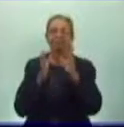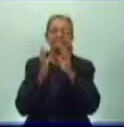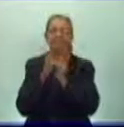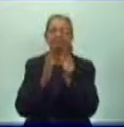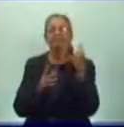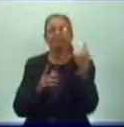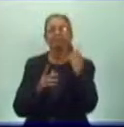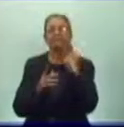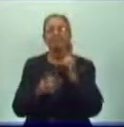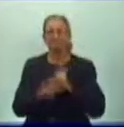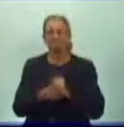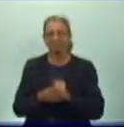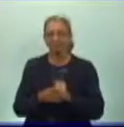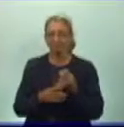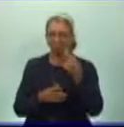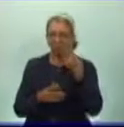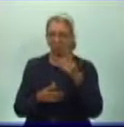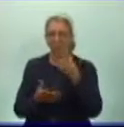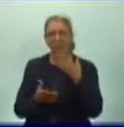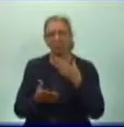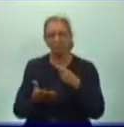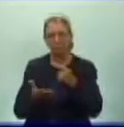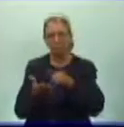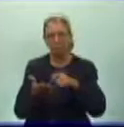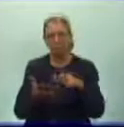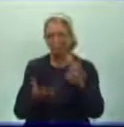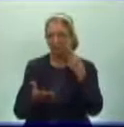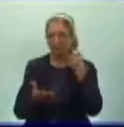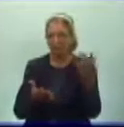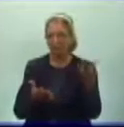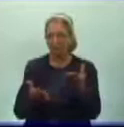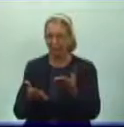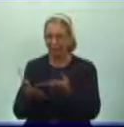vamos a ver cómo se escriben estos meses del año.